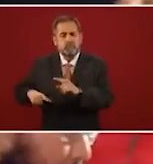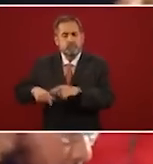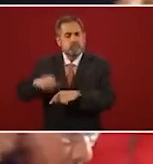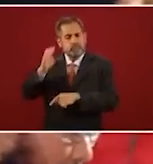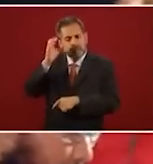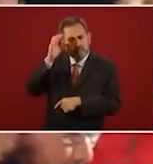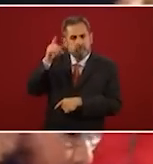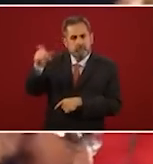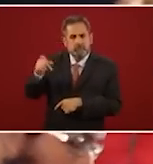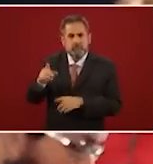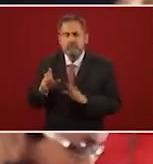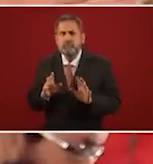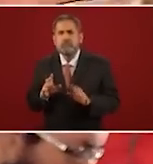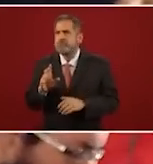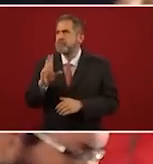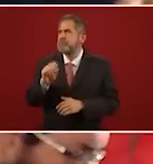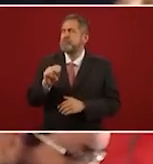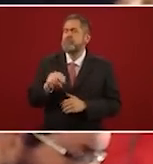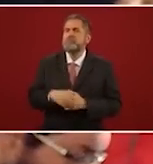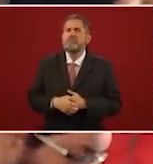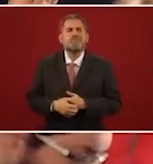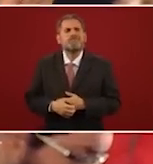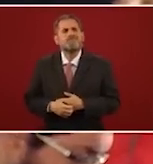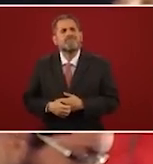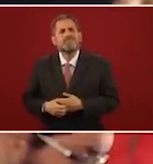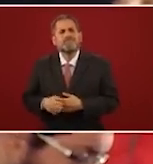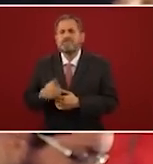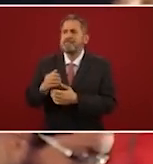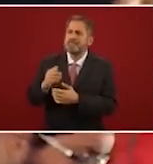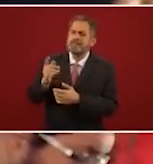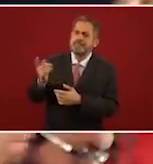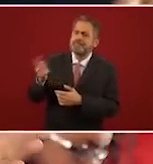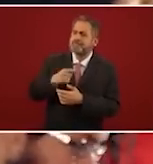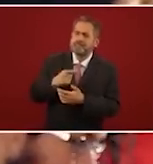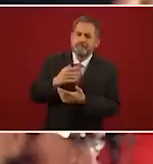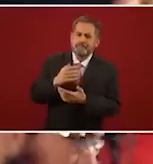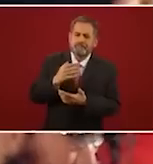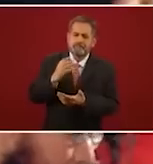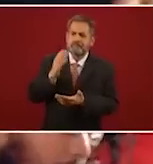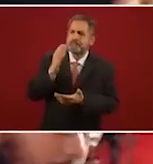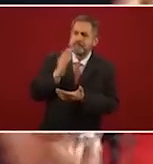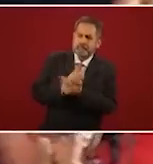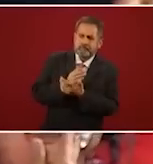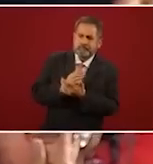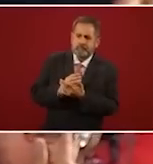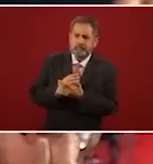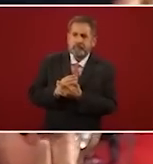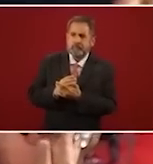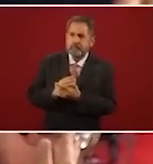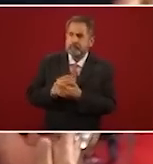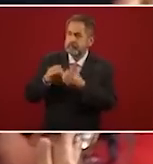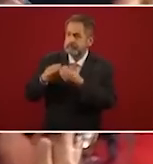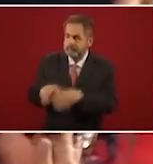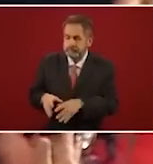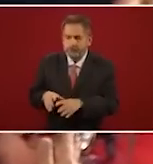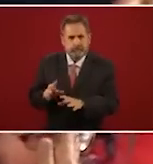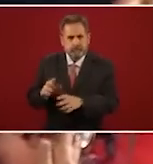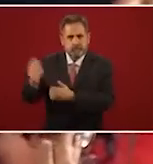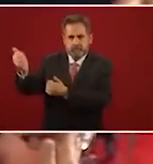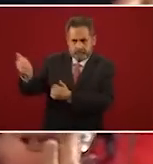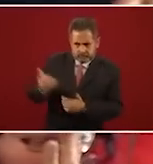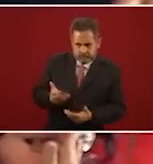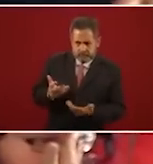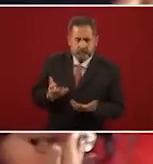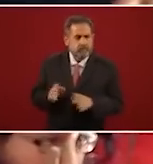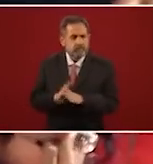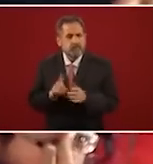que obviamente no haya ese stop de que no pudieran llegar los medicamentos a México? ¿Y cuánto está invirtiendo